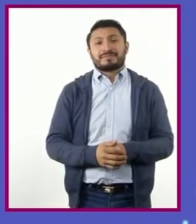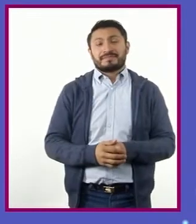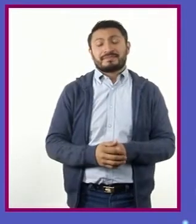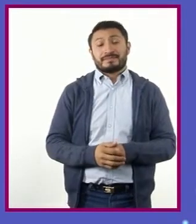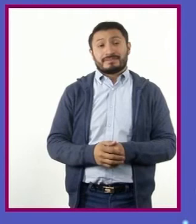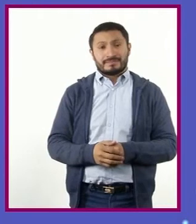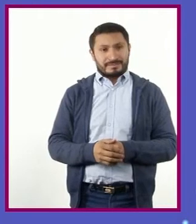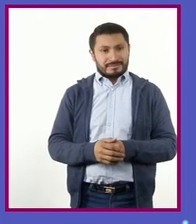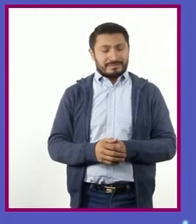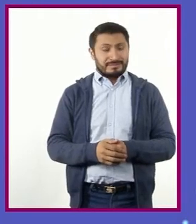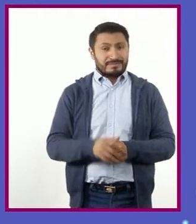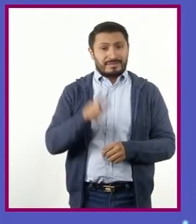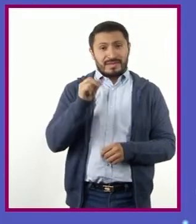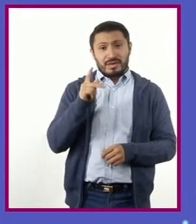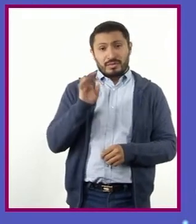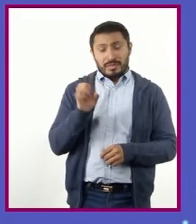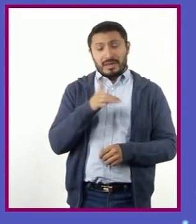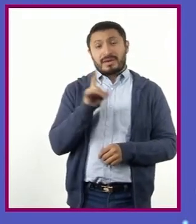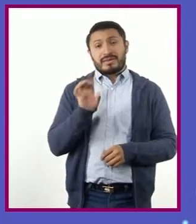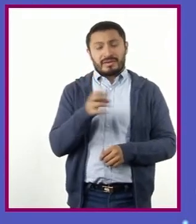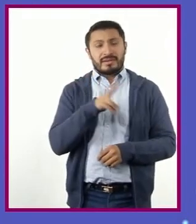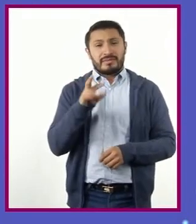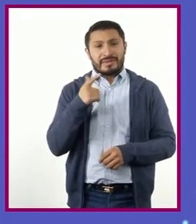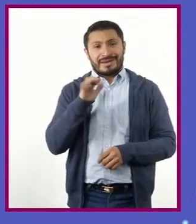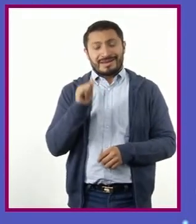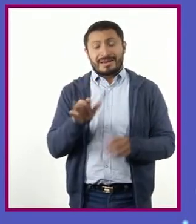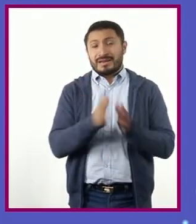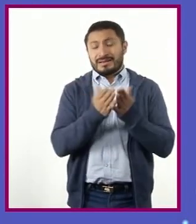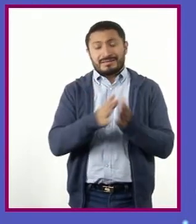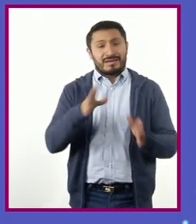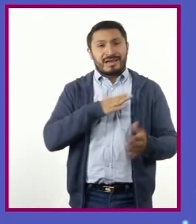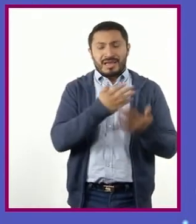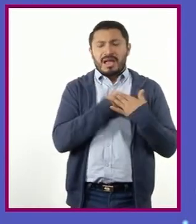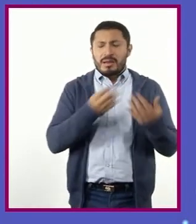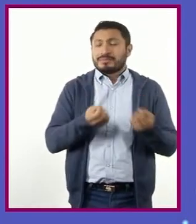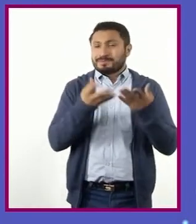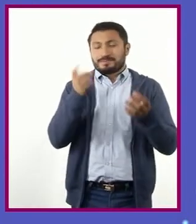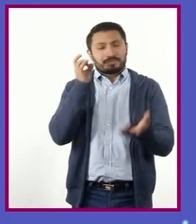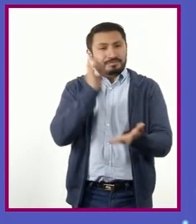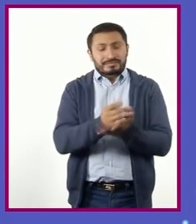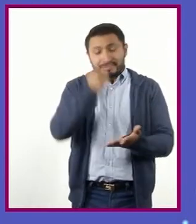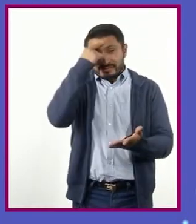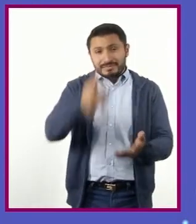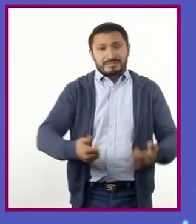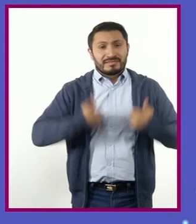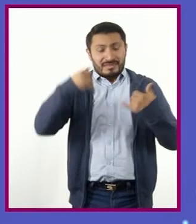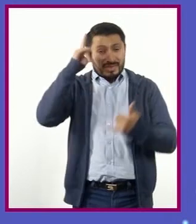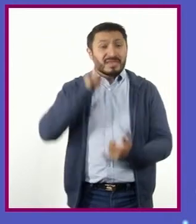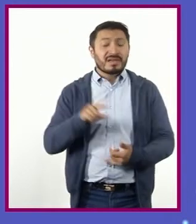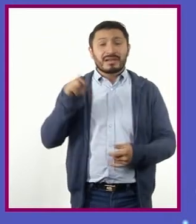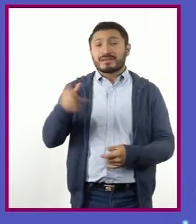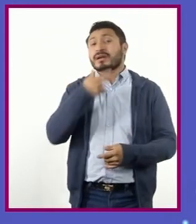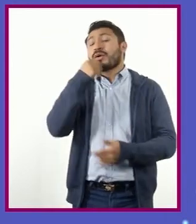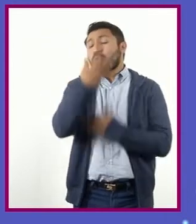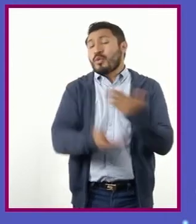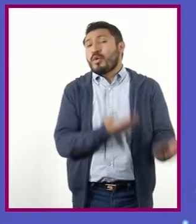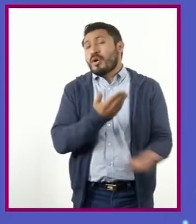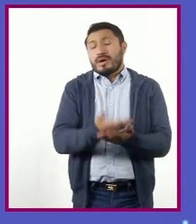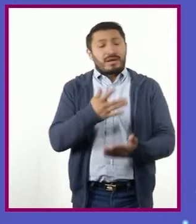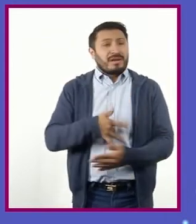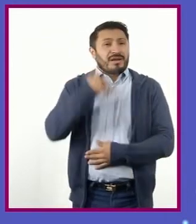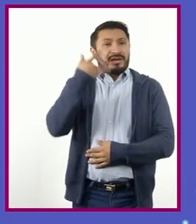En la obra de Lope de Vega se aprecia una declaración de amor única hacia una joven de la que el caballero se ha